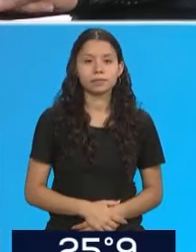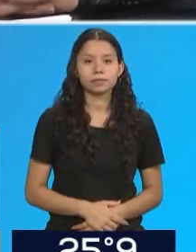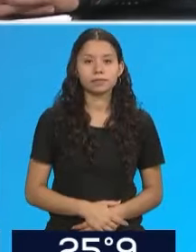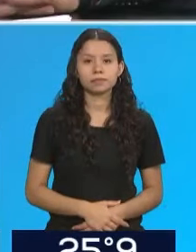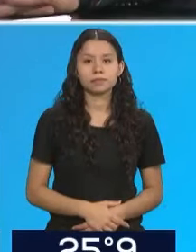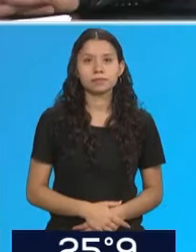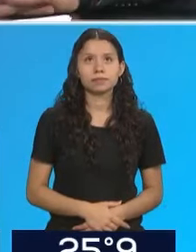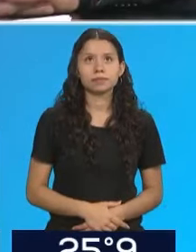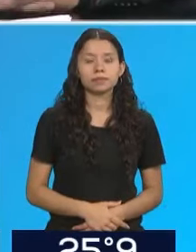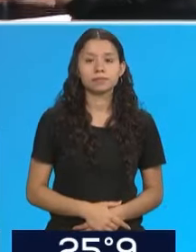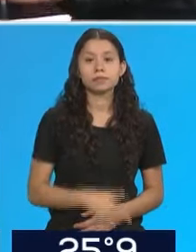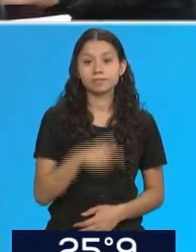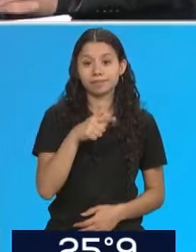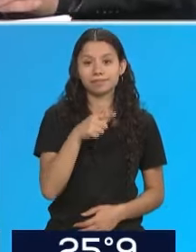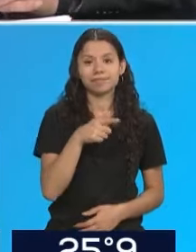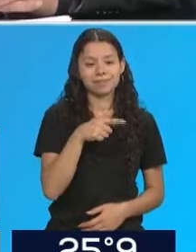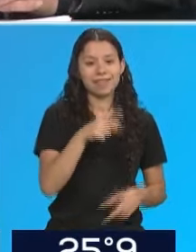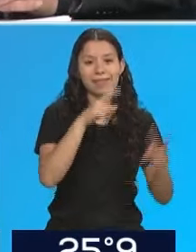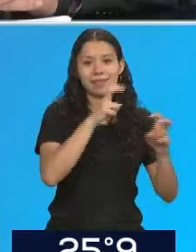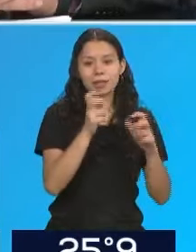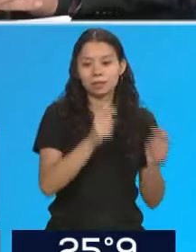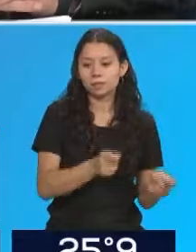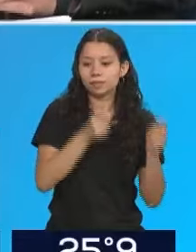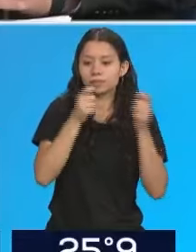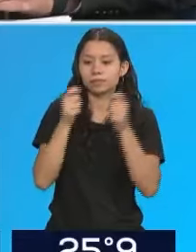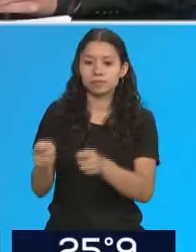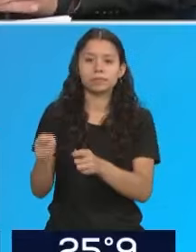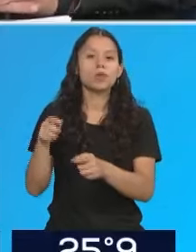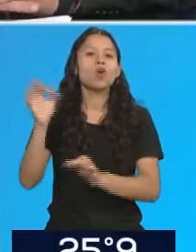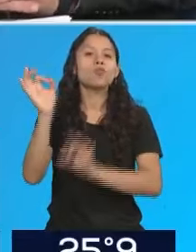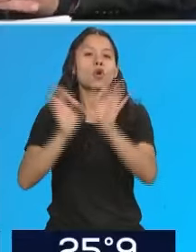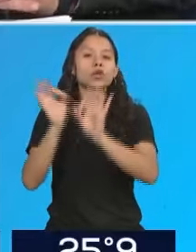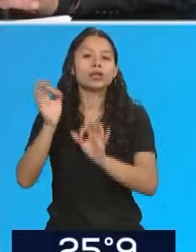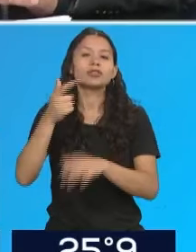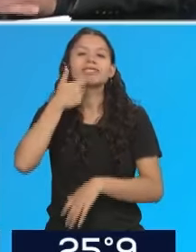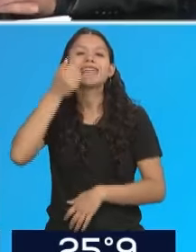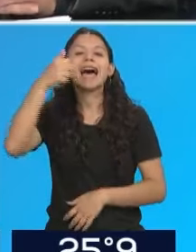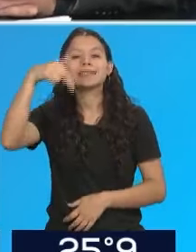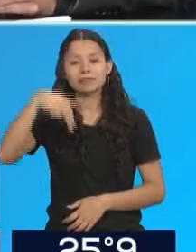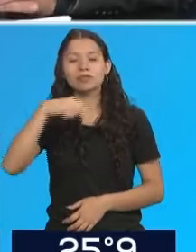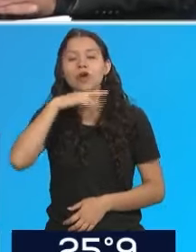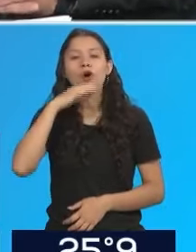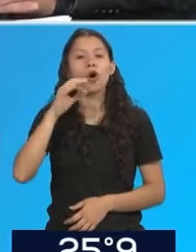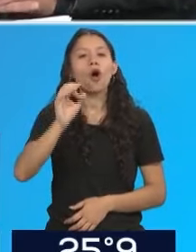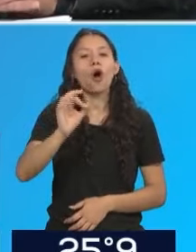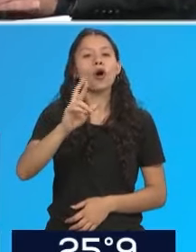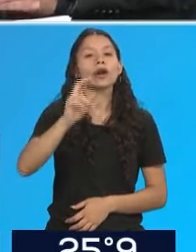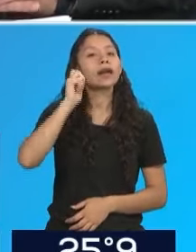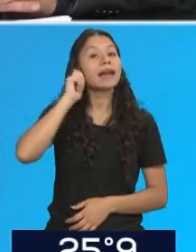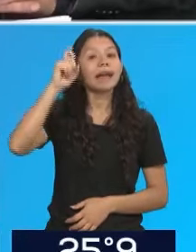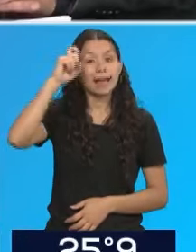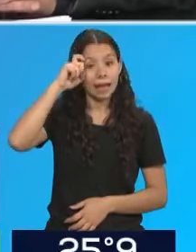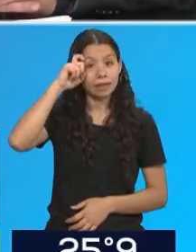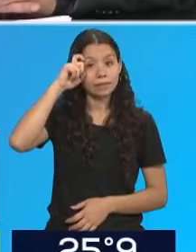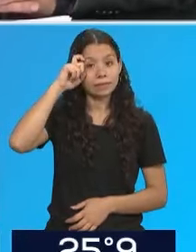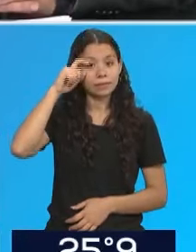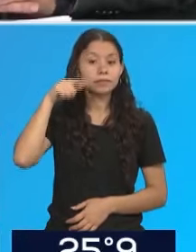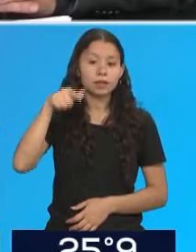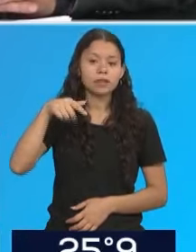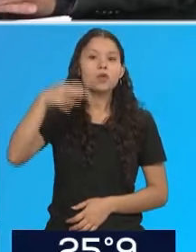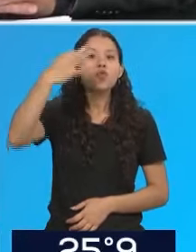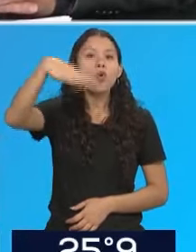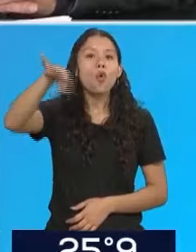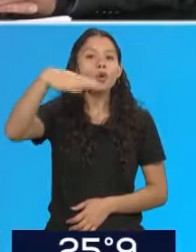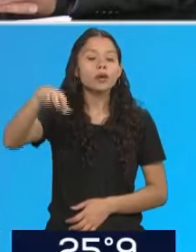se sacó del análisis de la legislatura el proyecto San Jorge, que ahora vamos a ver es el único en condiciones de comenzar a ser